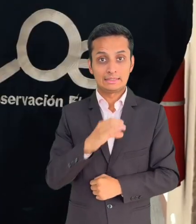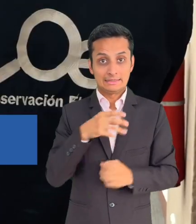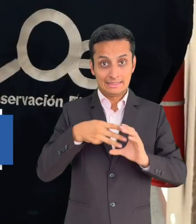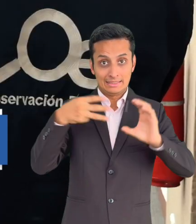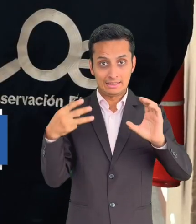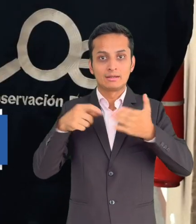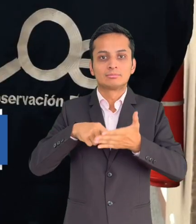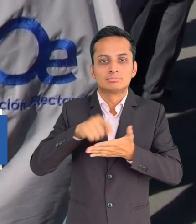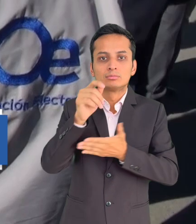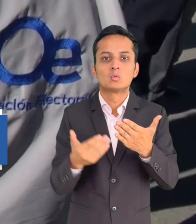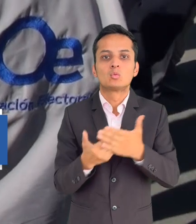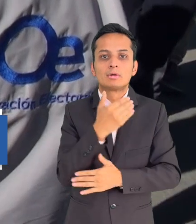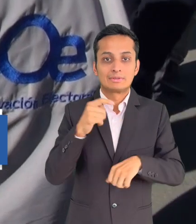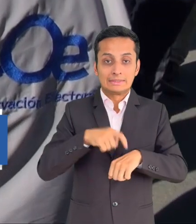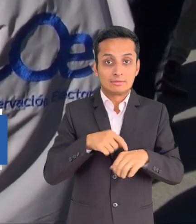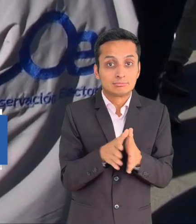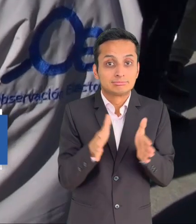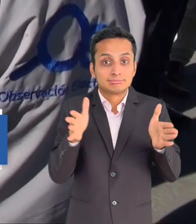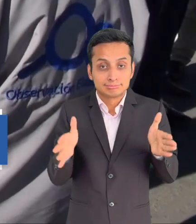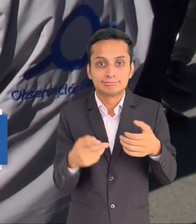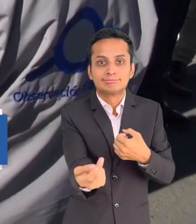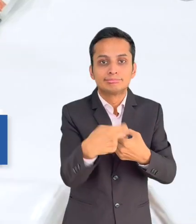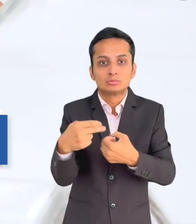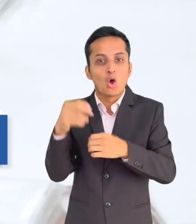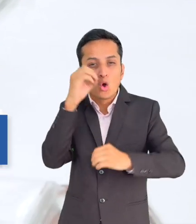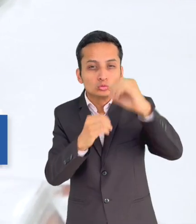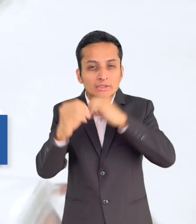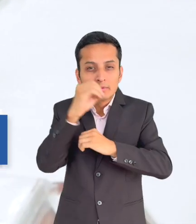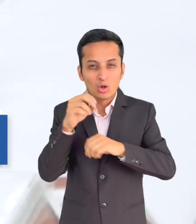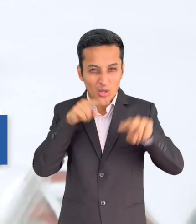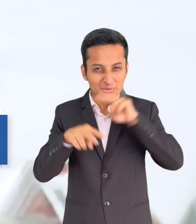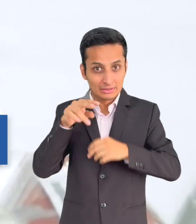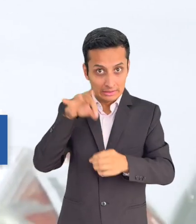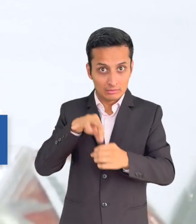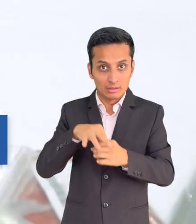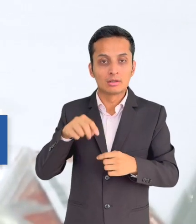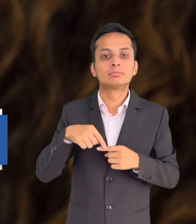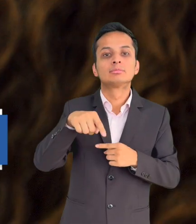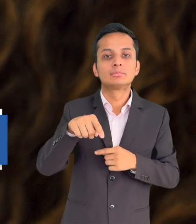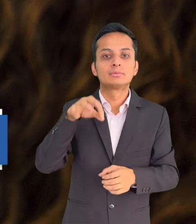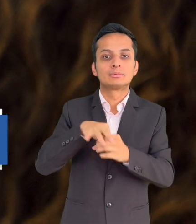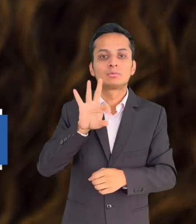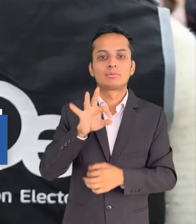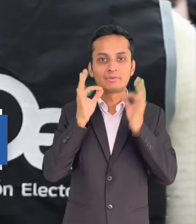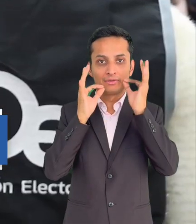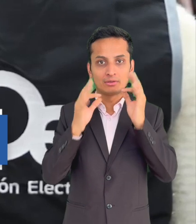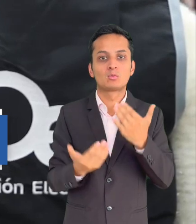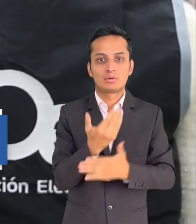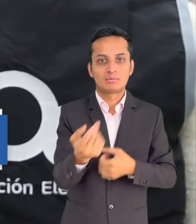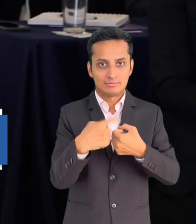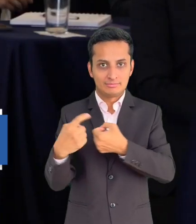cne abre un tercer periodo de acreditación de observadores electorales nacionales para los comicios del